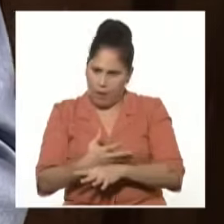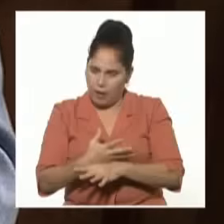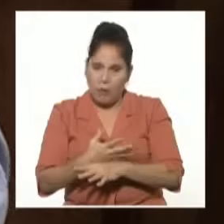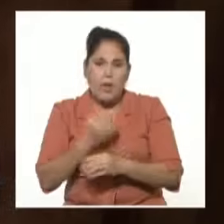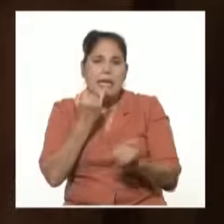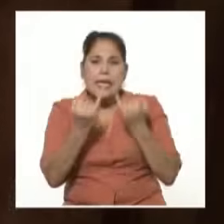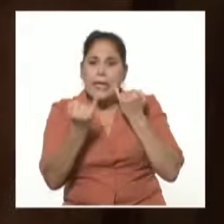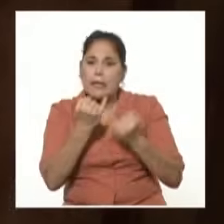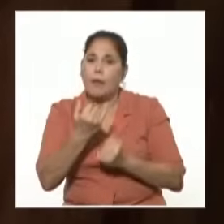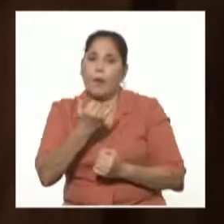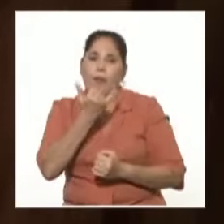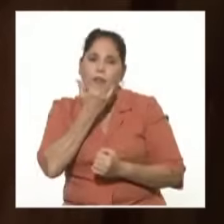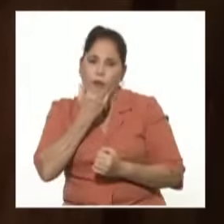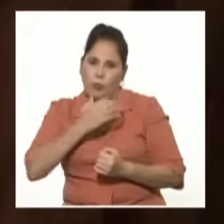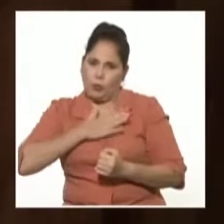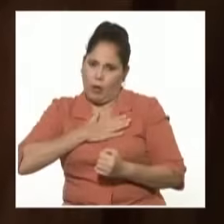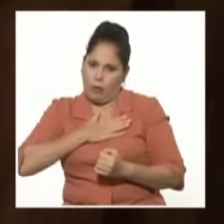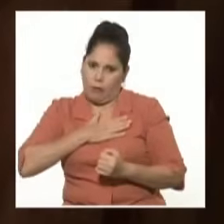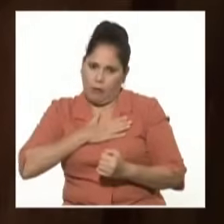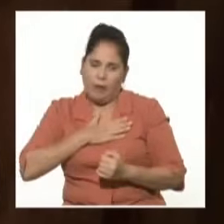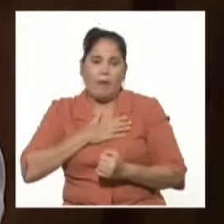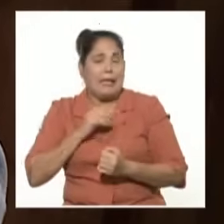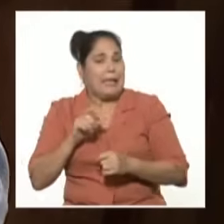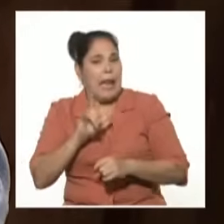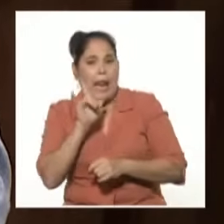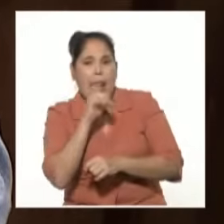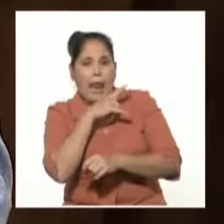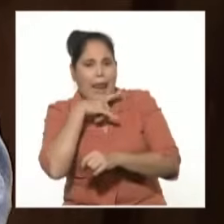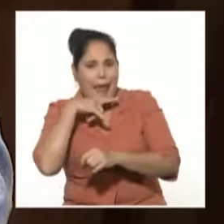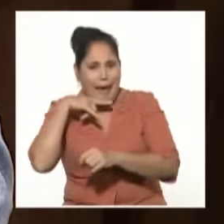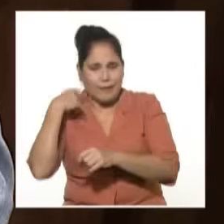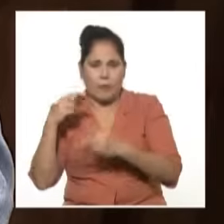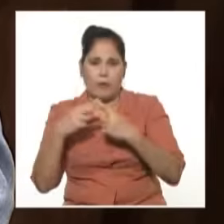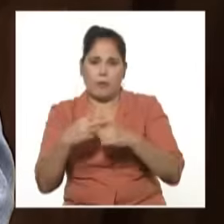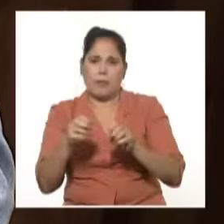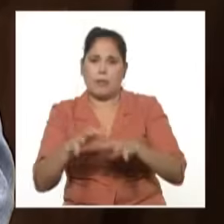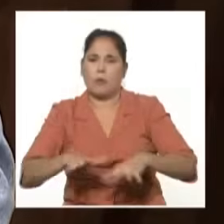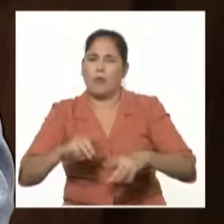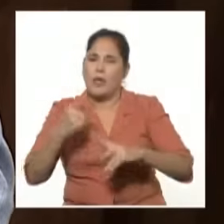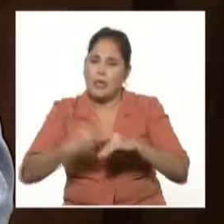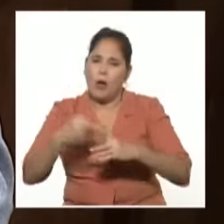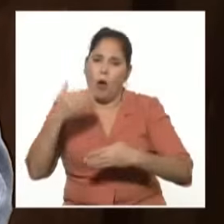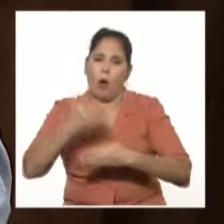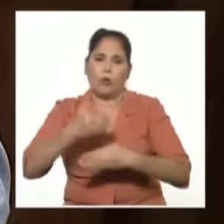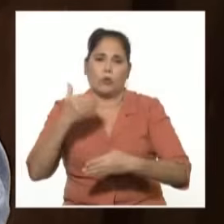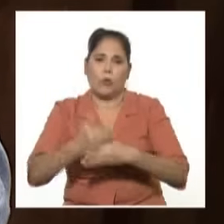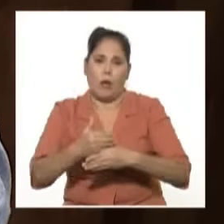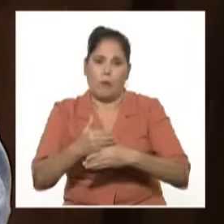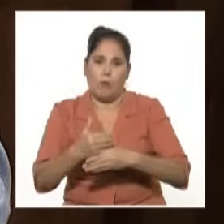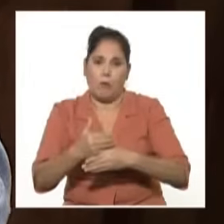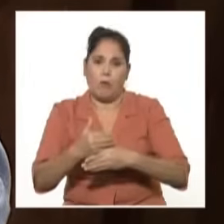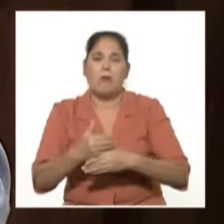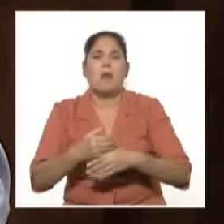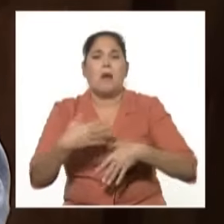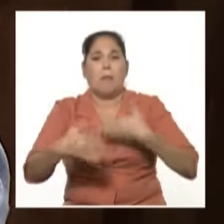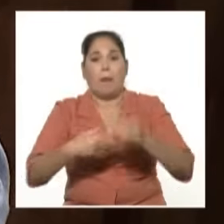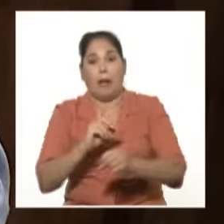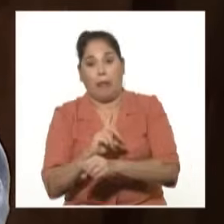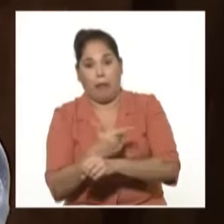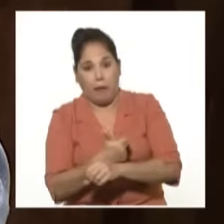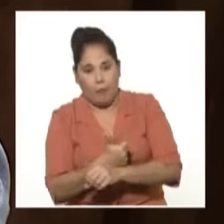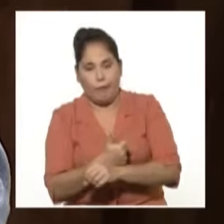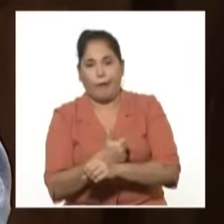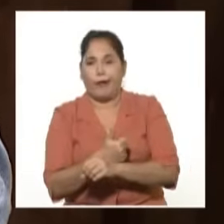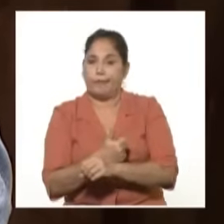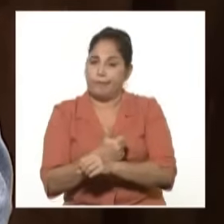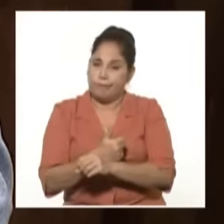identificamos insuficiencias, lentitudes y obstáculos. Todavía el burocratismo, el formalismo y